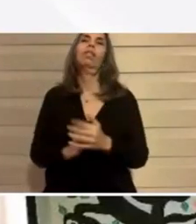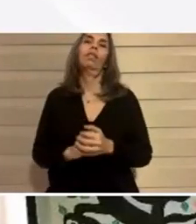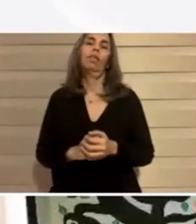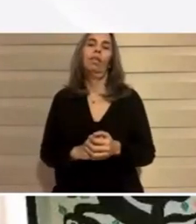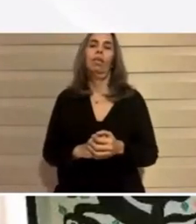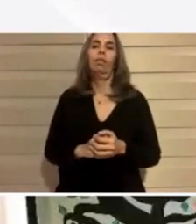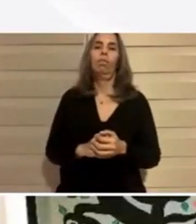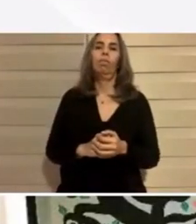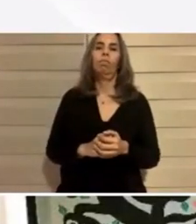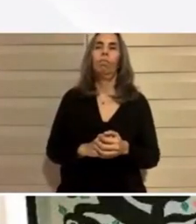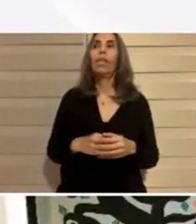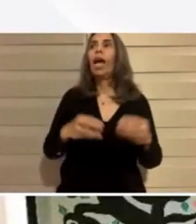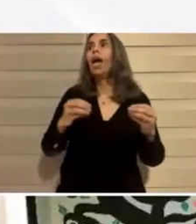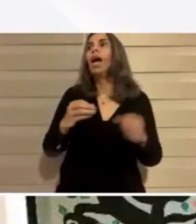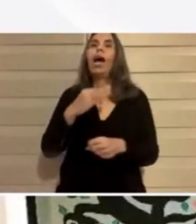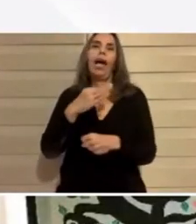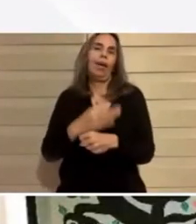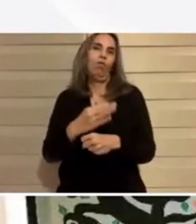de relacionarnos